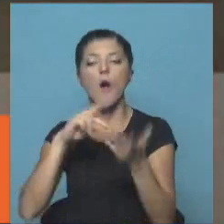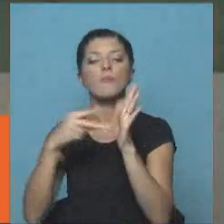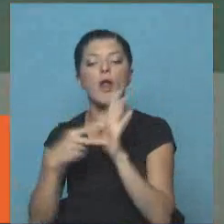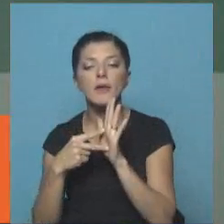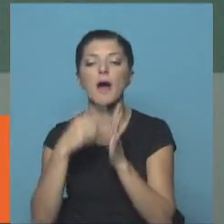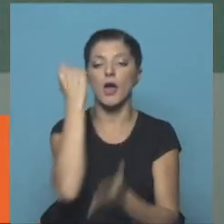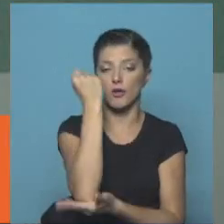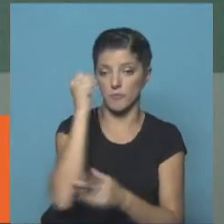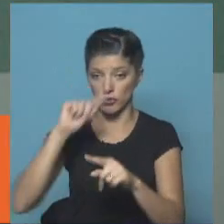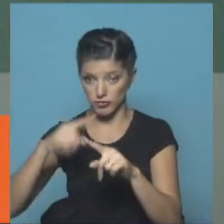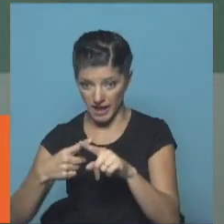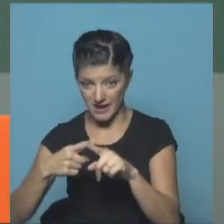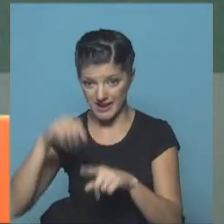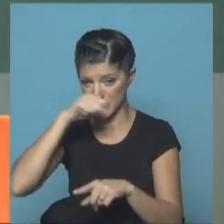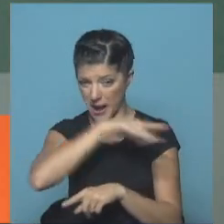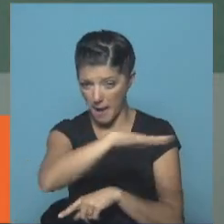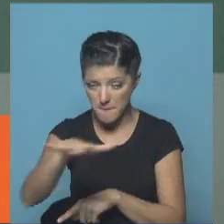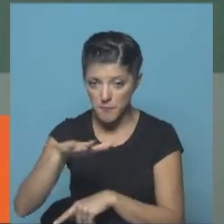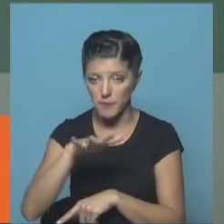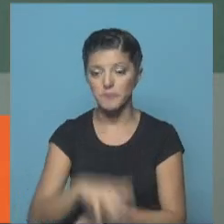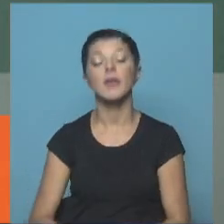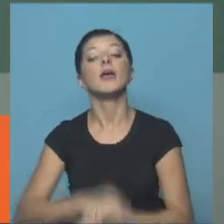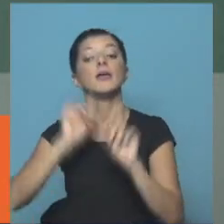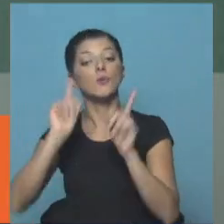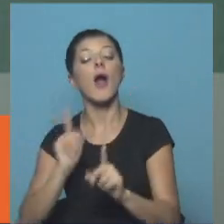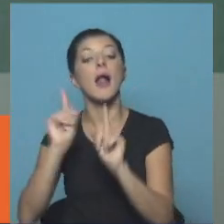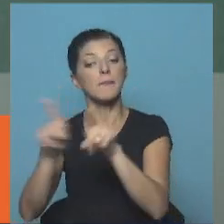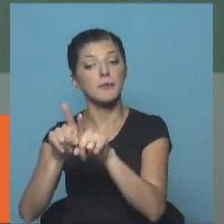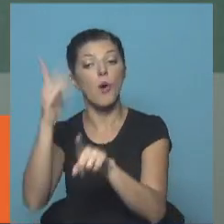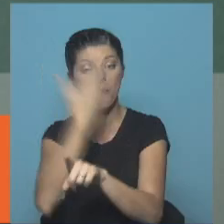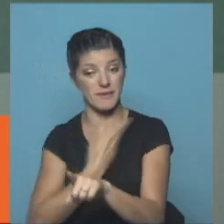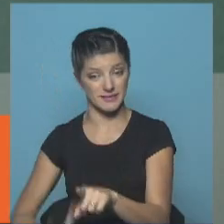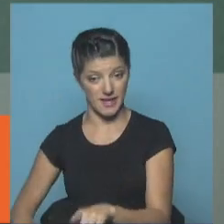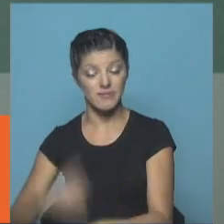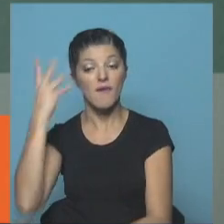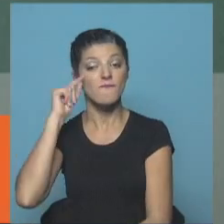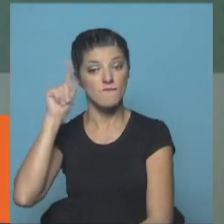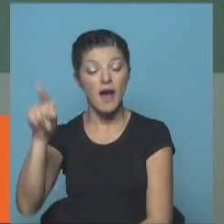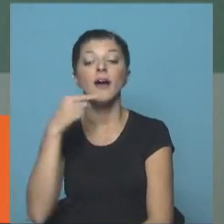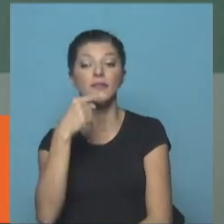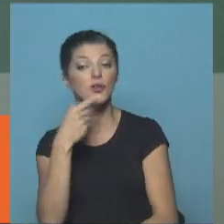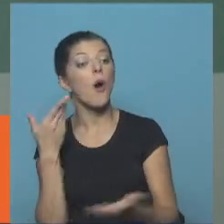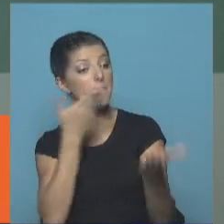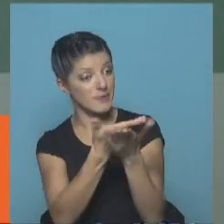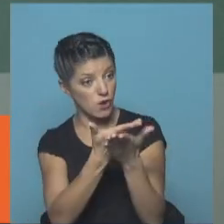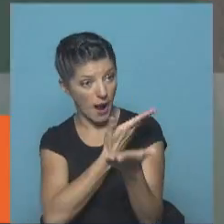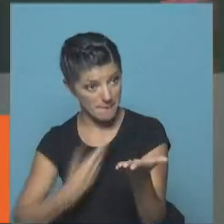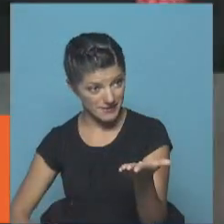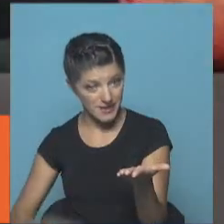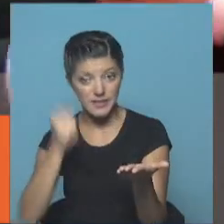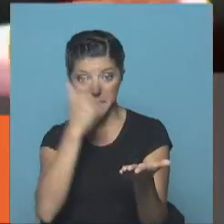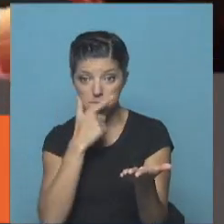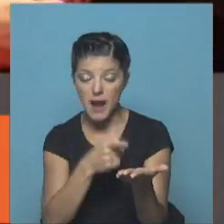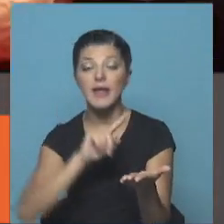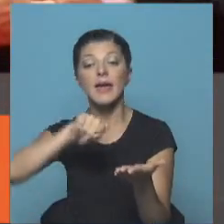importante. De todos modos, fue el propio Macron quien, en los últimos días, incitó a Mauricio Macri a impulsar en la